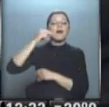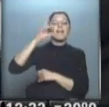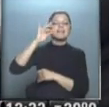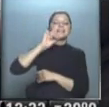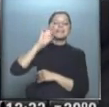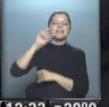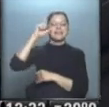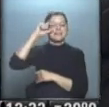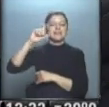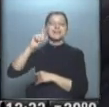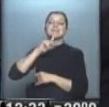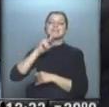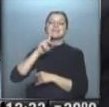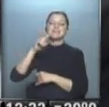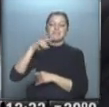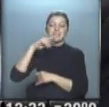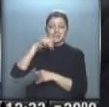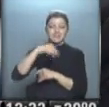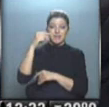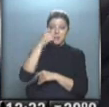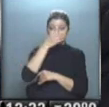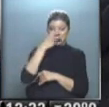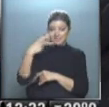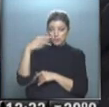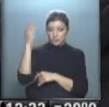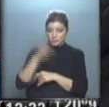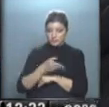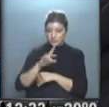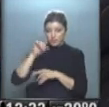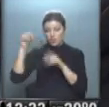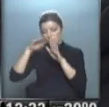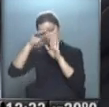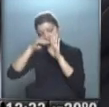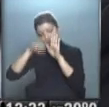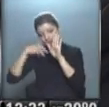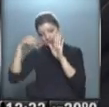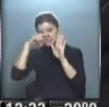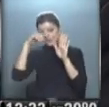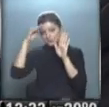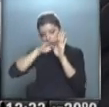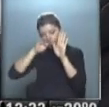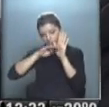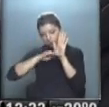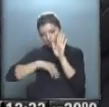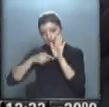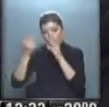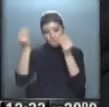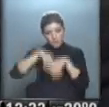22% del mercado. El tercero tiene el 7%. Y de ahí para abajo los 700 licenciatarios que no están